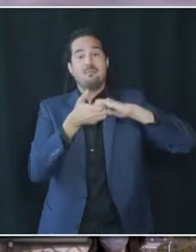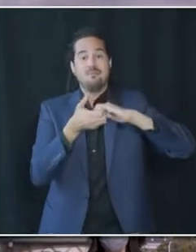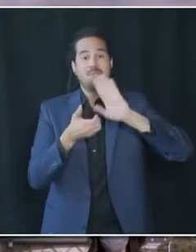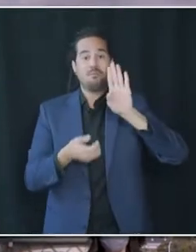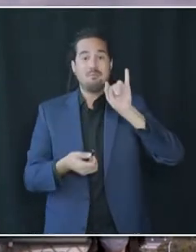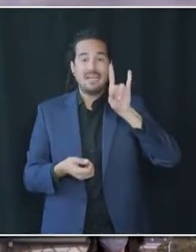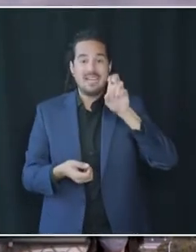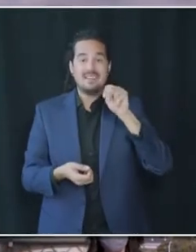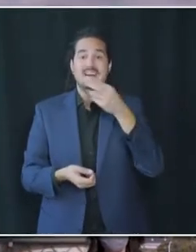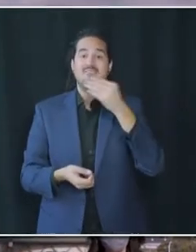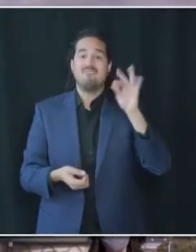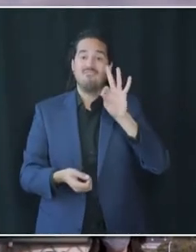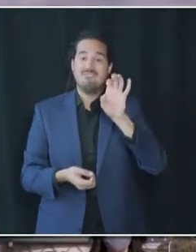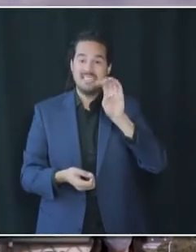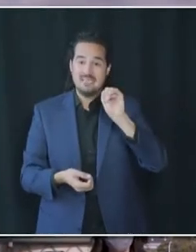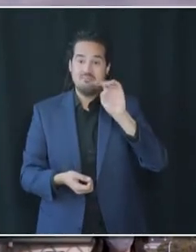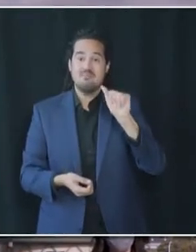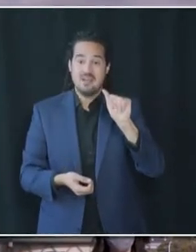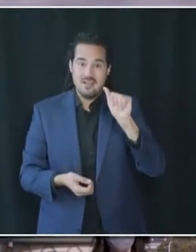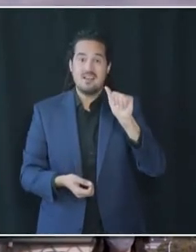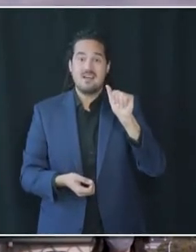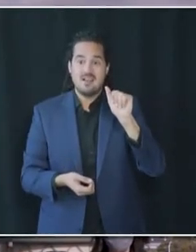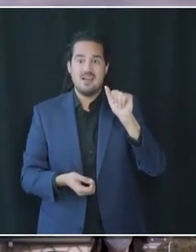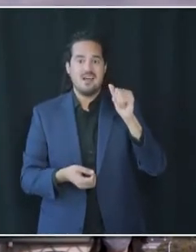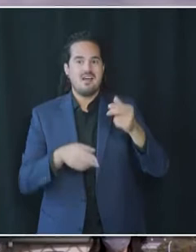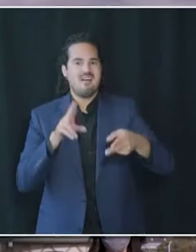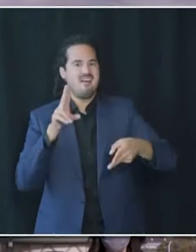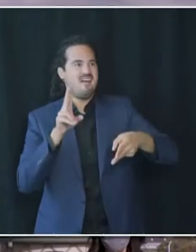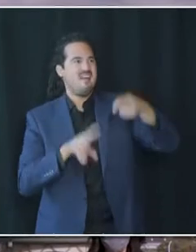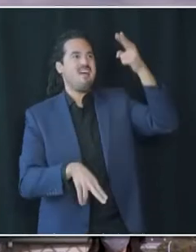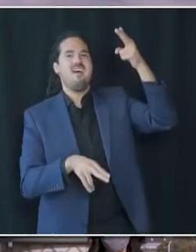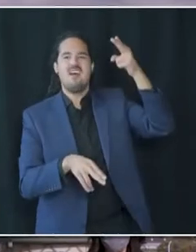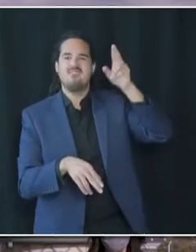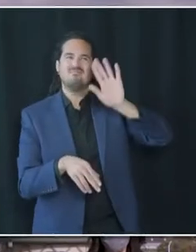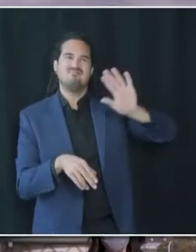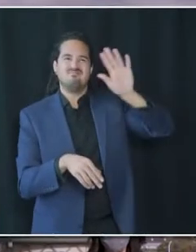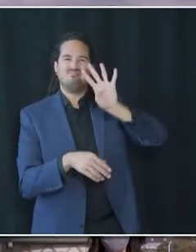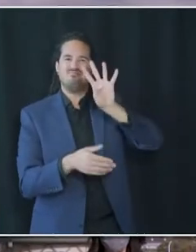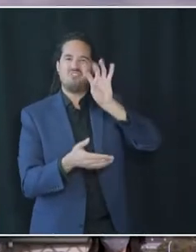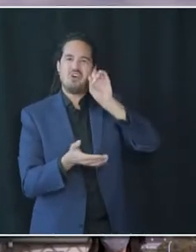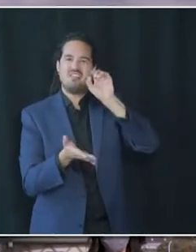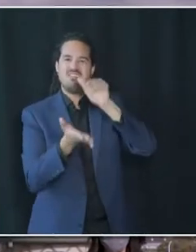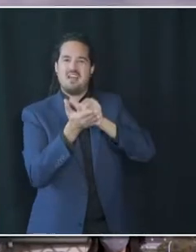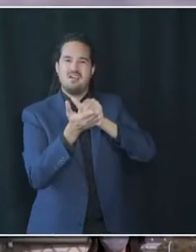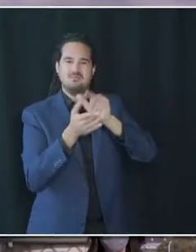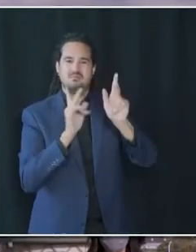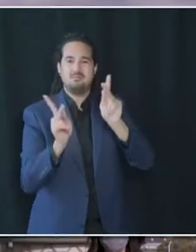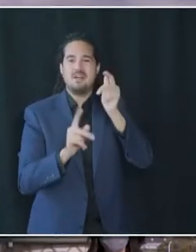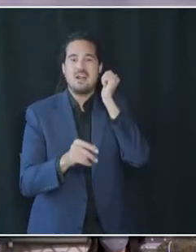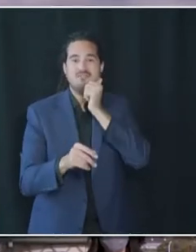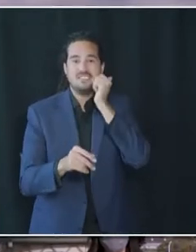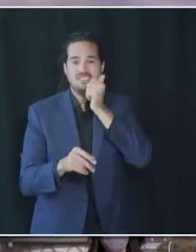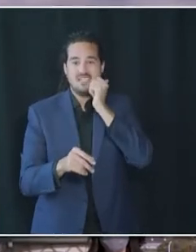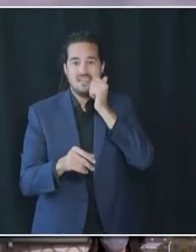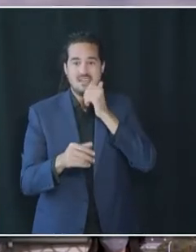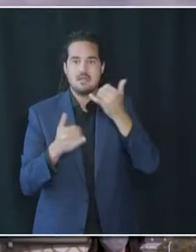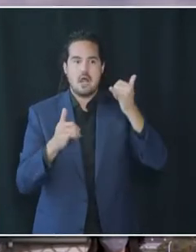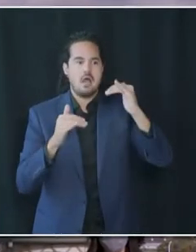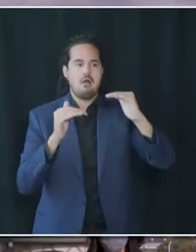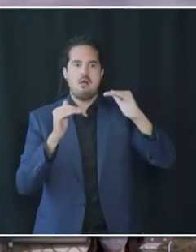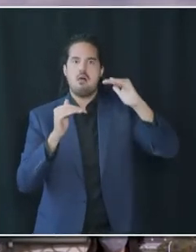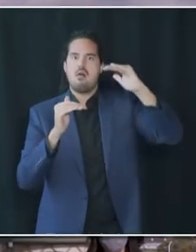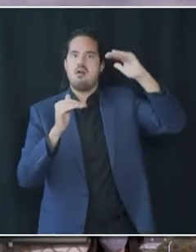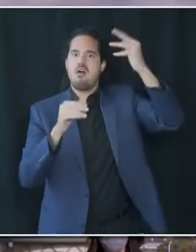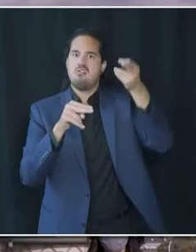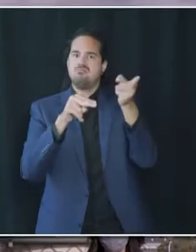vacunación como dije han ido de 42 a treinta y tantos ahora veintitantos estamos logrando